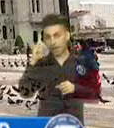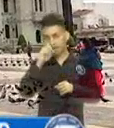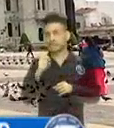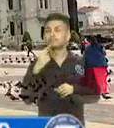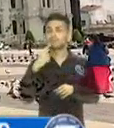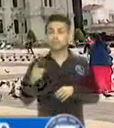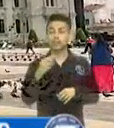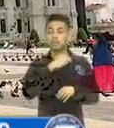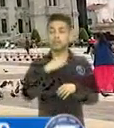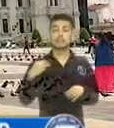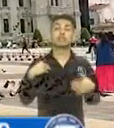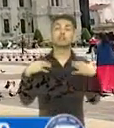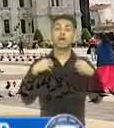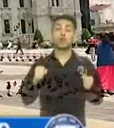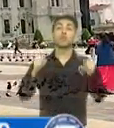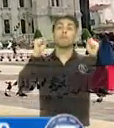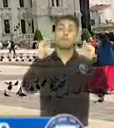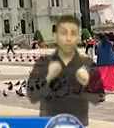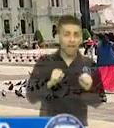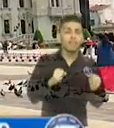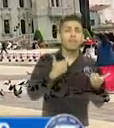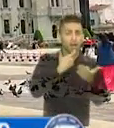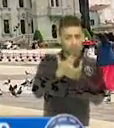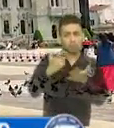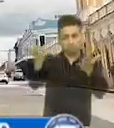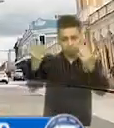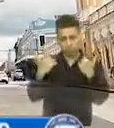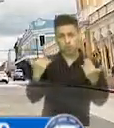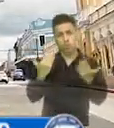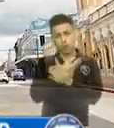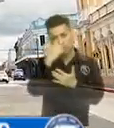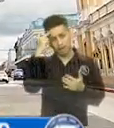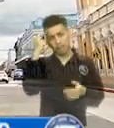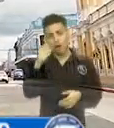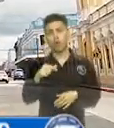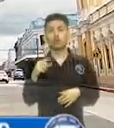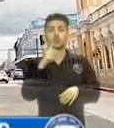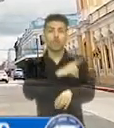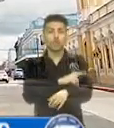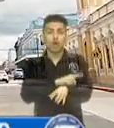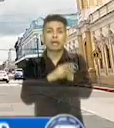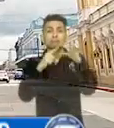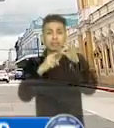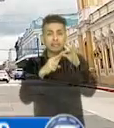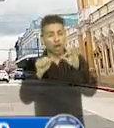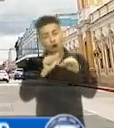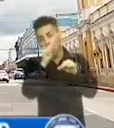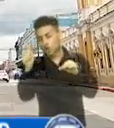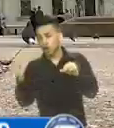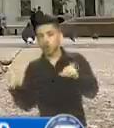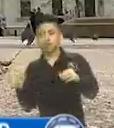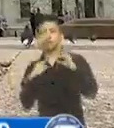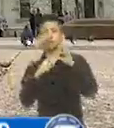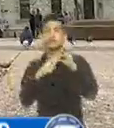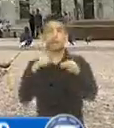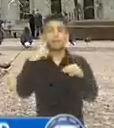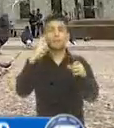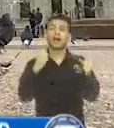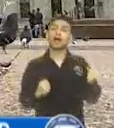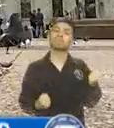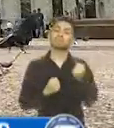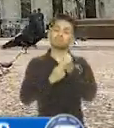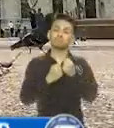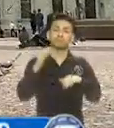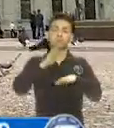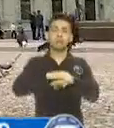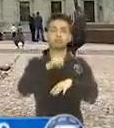especialistas y subespecialistas que trabajen en el estado para reforzar los hospitales que atienden pacientes con kobe